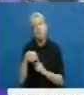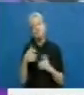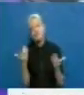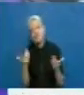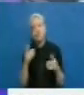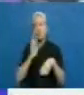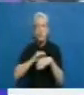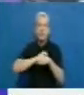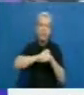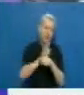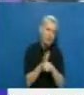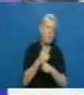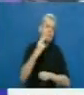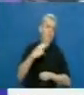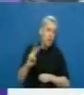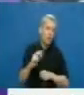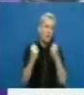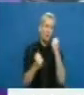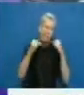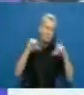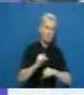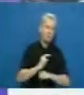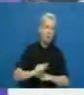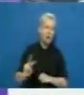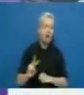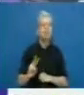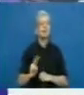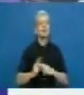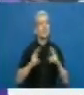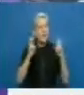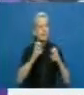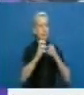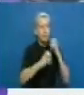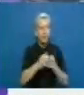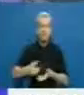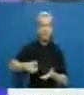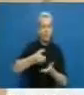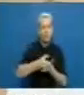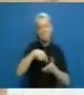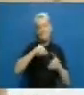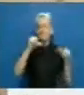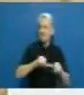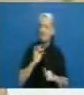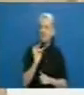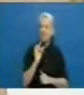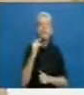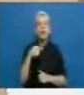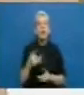que trajo la pandemia, la cuarentena en materia económica, industrial, de inversión y producción en la República Argentina, pero volver a instalar